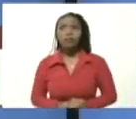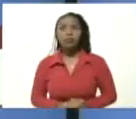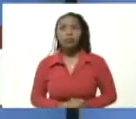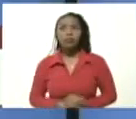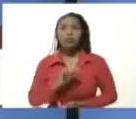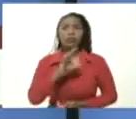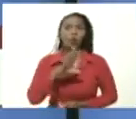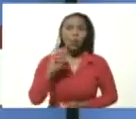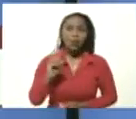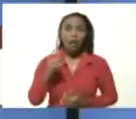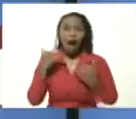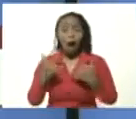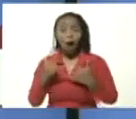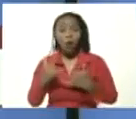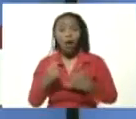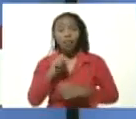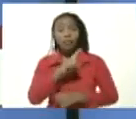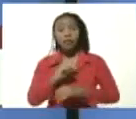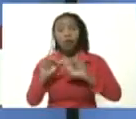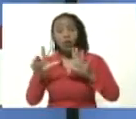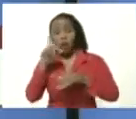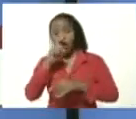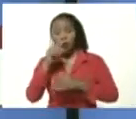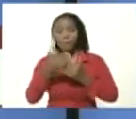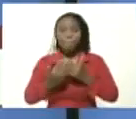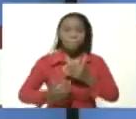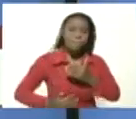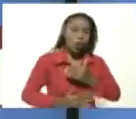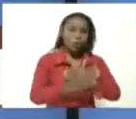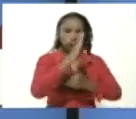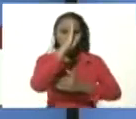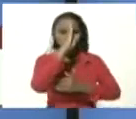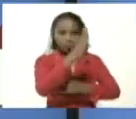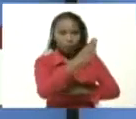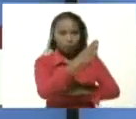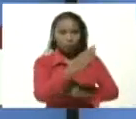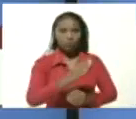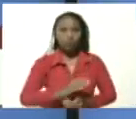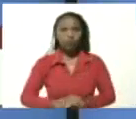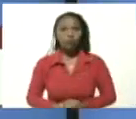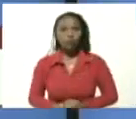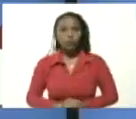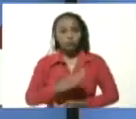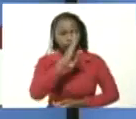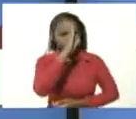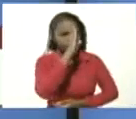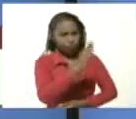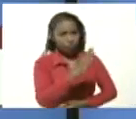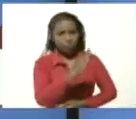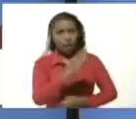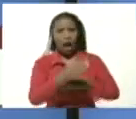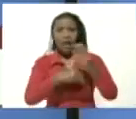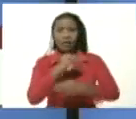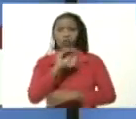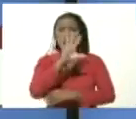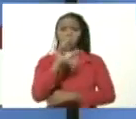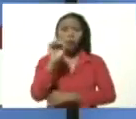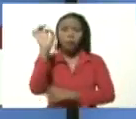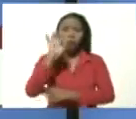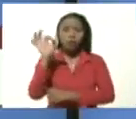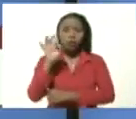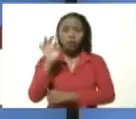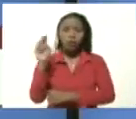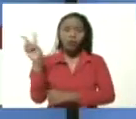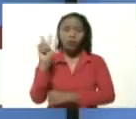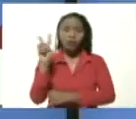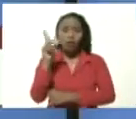50, y ahora ya está de 18 años en adelante. Directa, pues. Directa. Alcanzando el 50% de los venezolanos